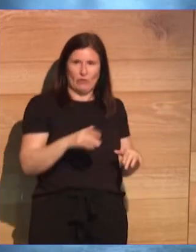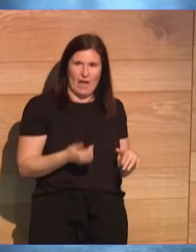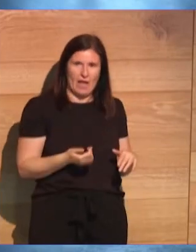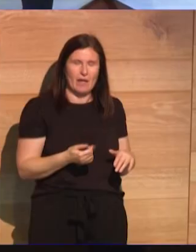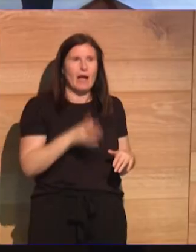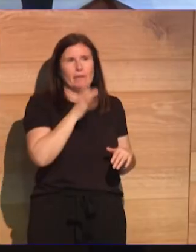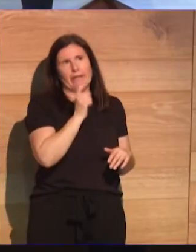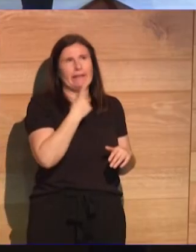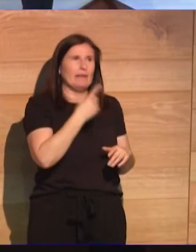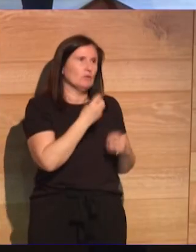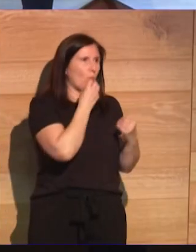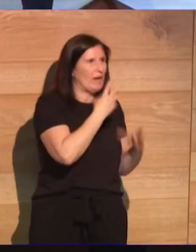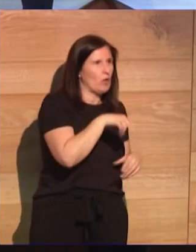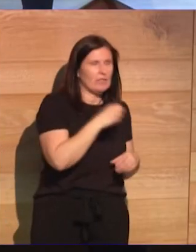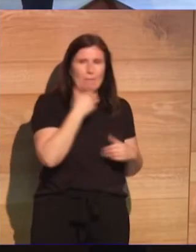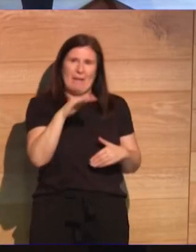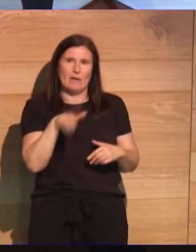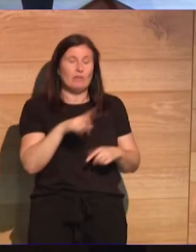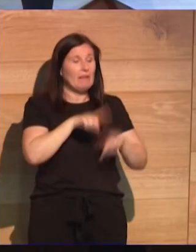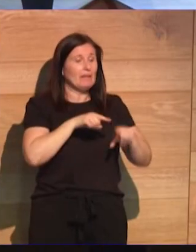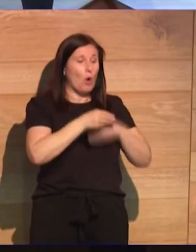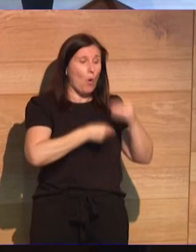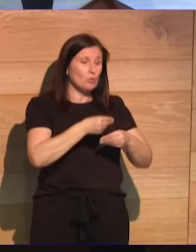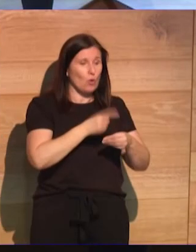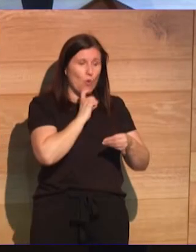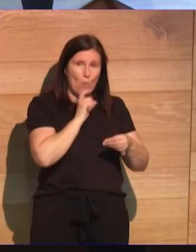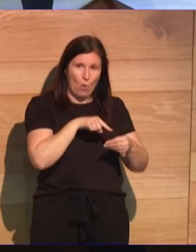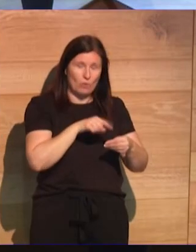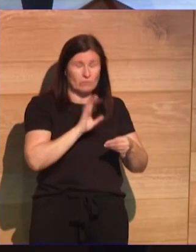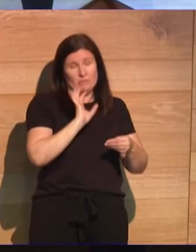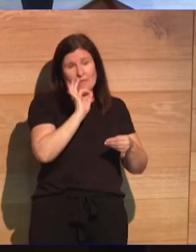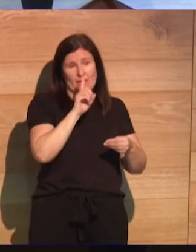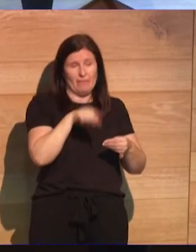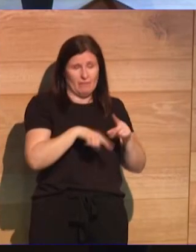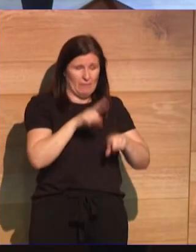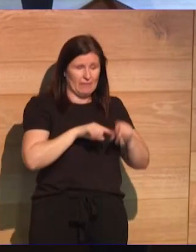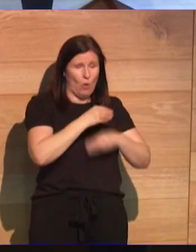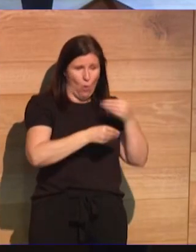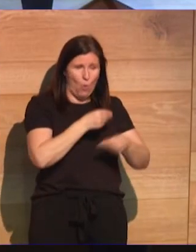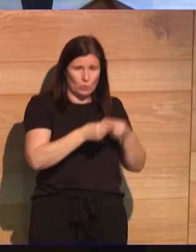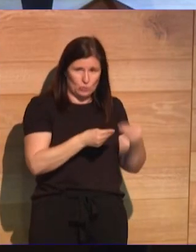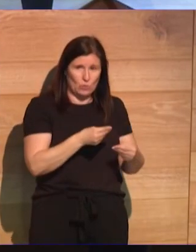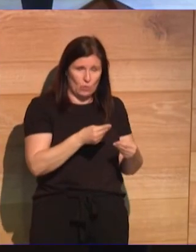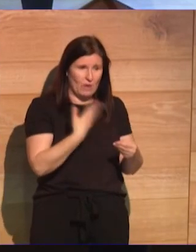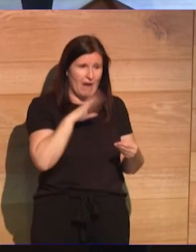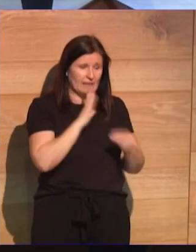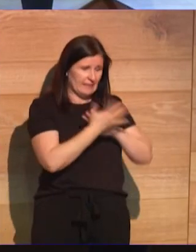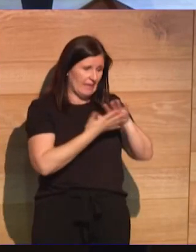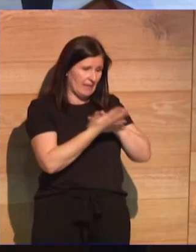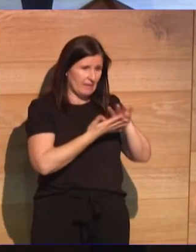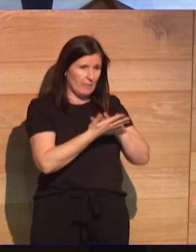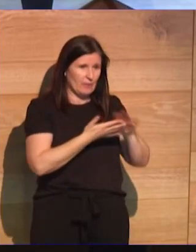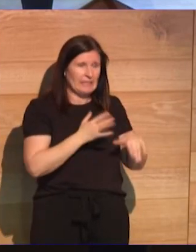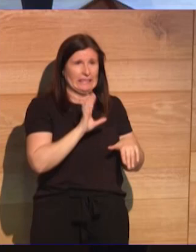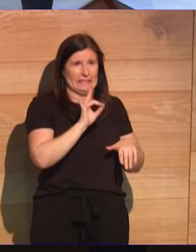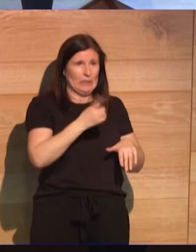ni buena ni mala, que depende del uso que se le dé. Y eso es verdad, depende del uso. Y antes, por ejemplo, pues hablábamos de si